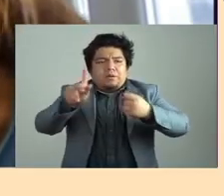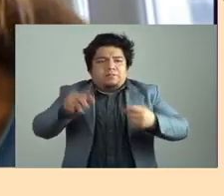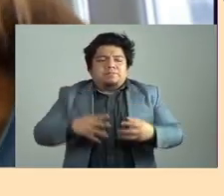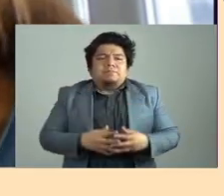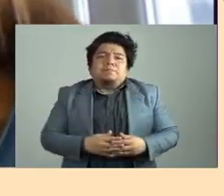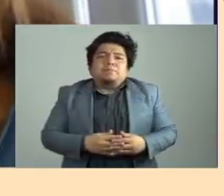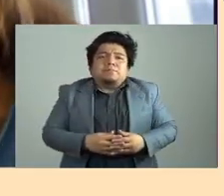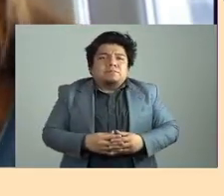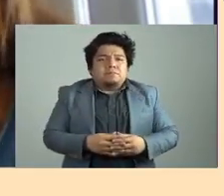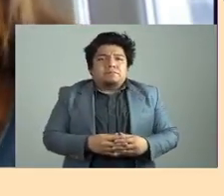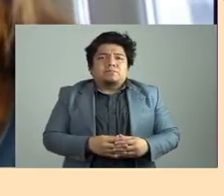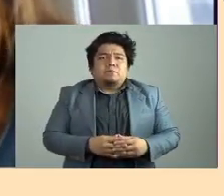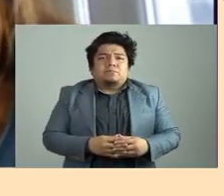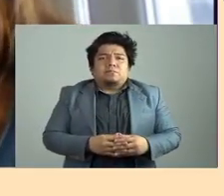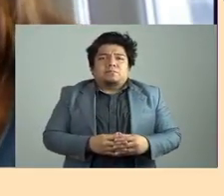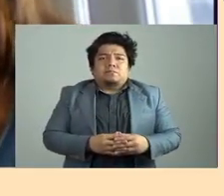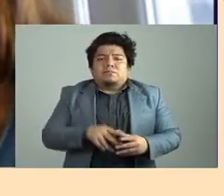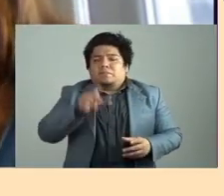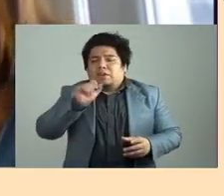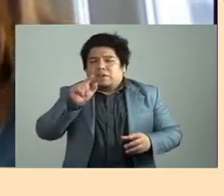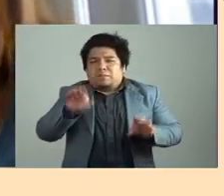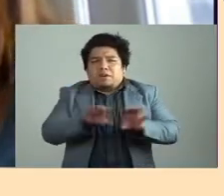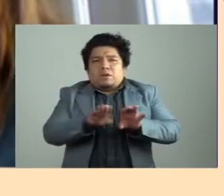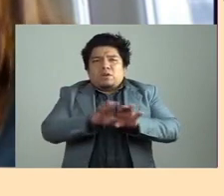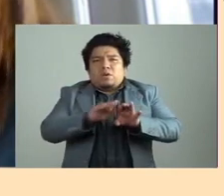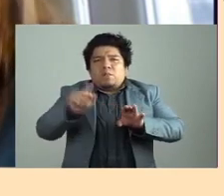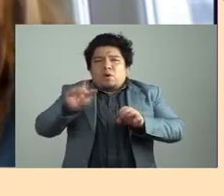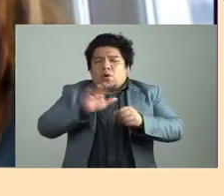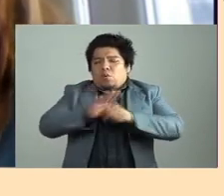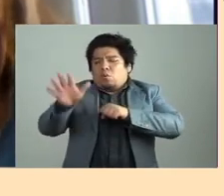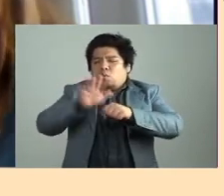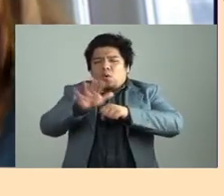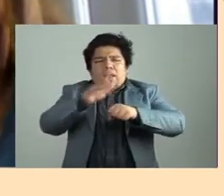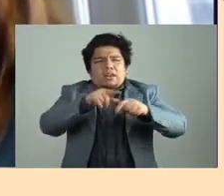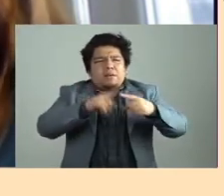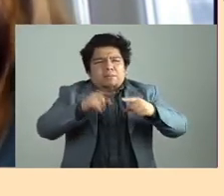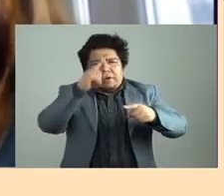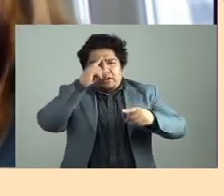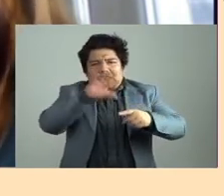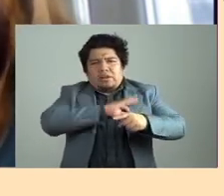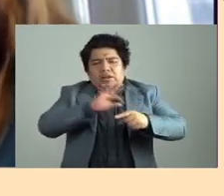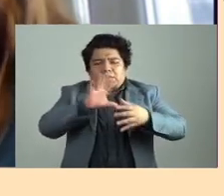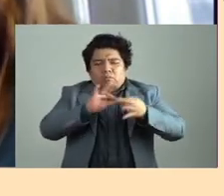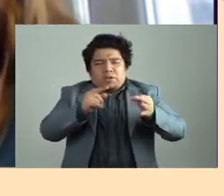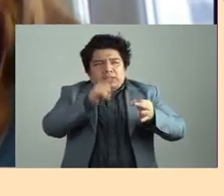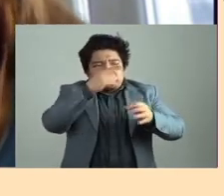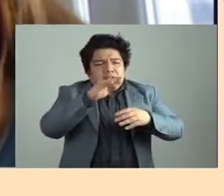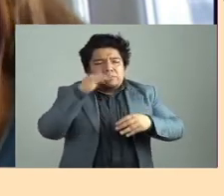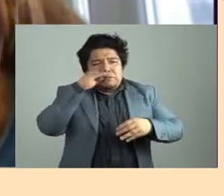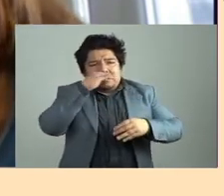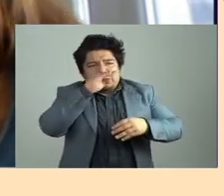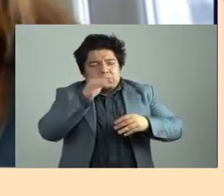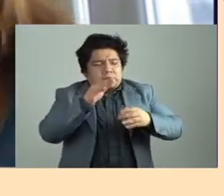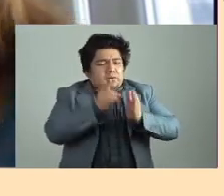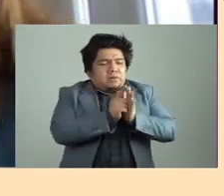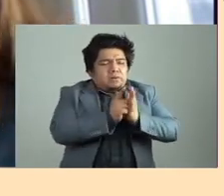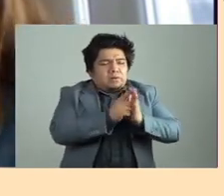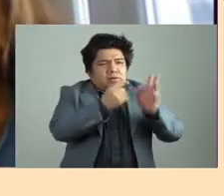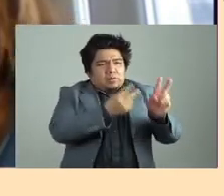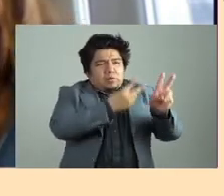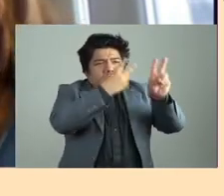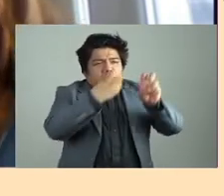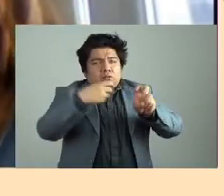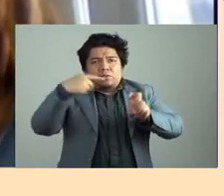traficantes de sueños publicamos con licencias abiertas por lo que también sus libros pueden descargarse de forma libre desde la página web